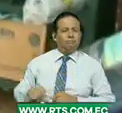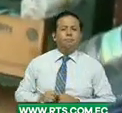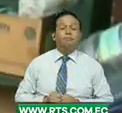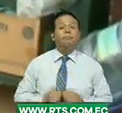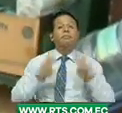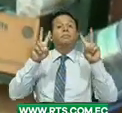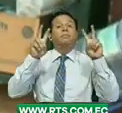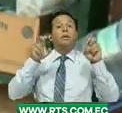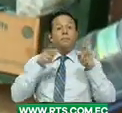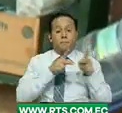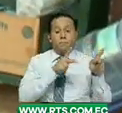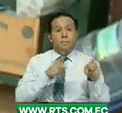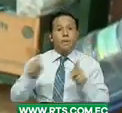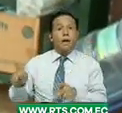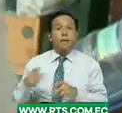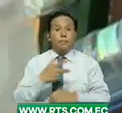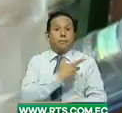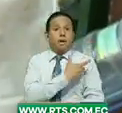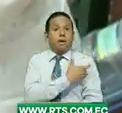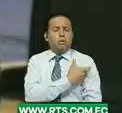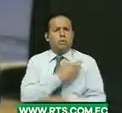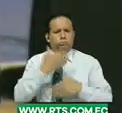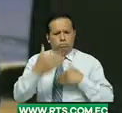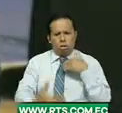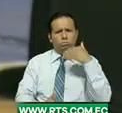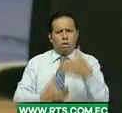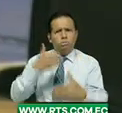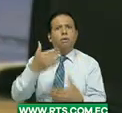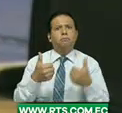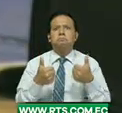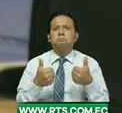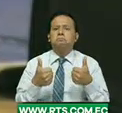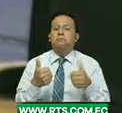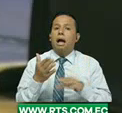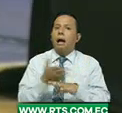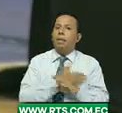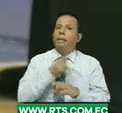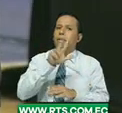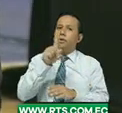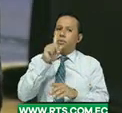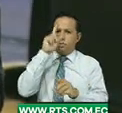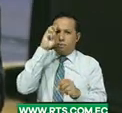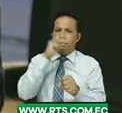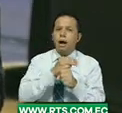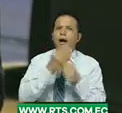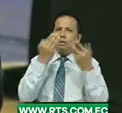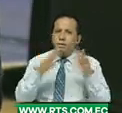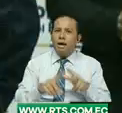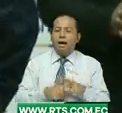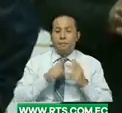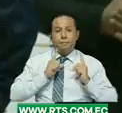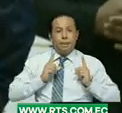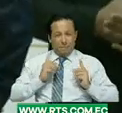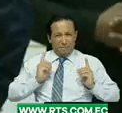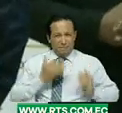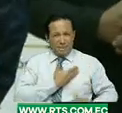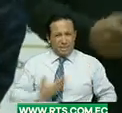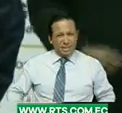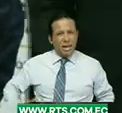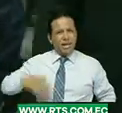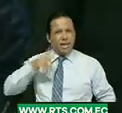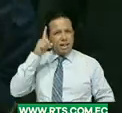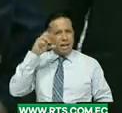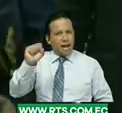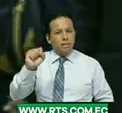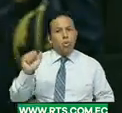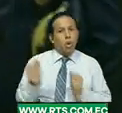El plan de vacunación del nuevo gobierno avanza a pasos agigantados. El pasado 31 de mayo, el presidente de la República, Guillermo Lasso, junto a la ministra de Salud,